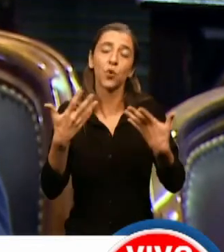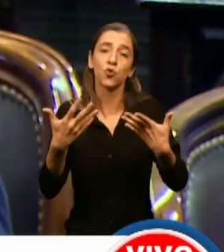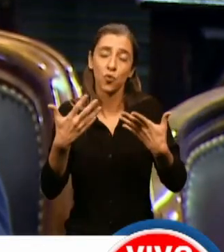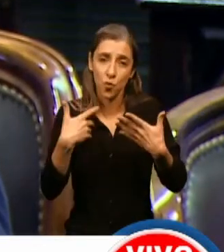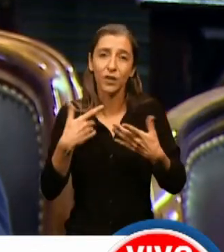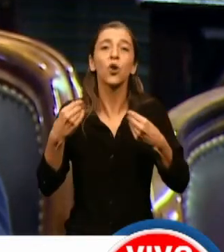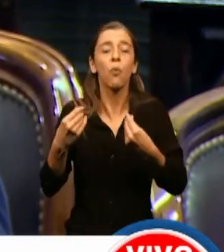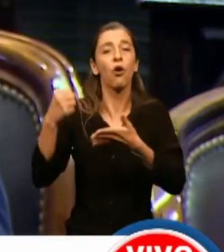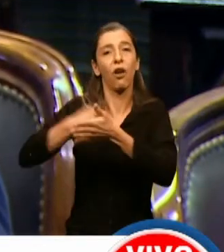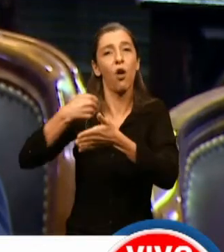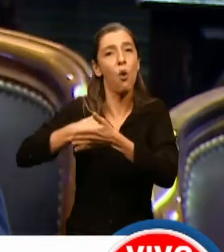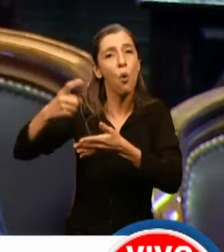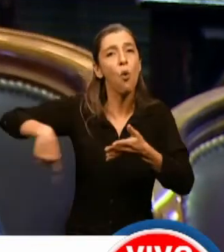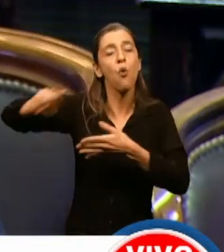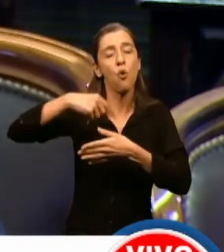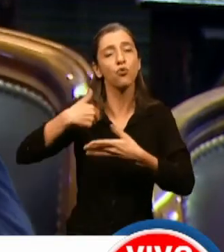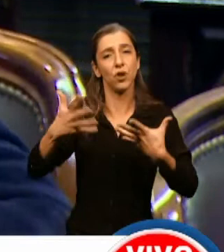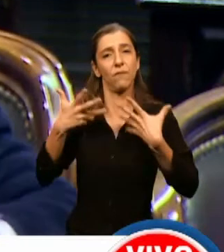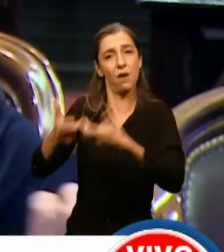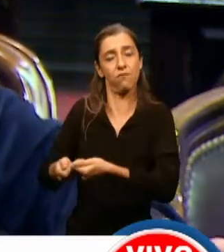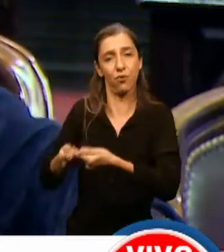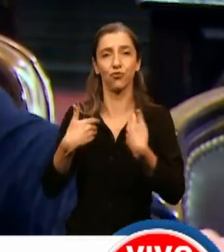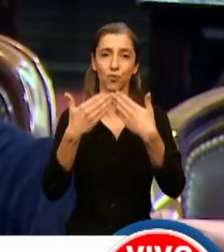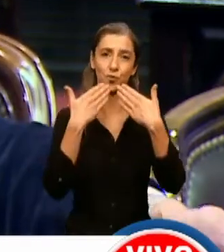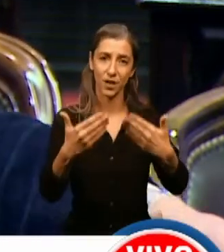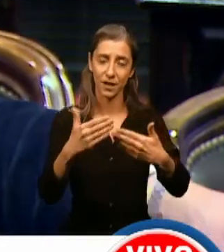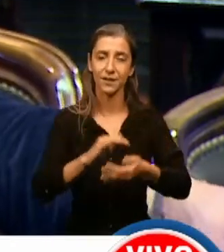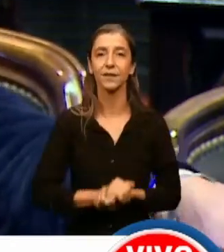la lucha histórica de todo un movimiento. Muchísimas gracias.